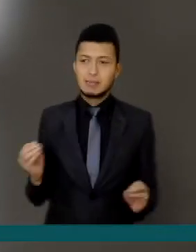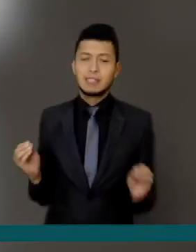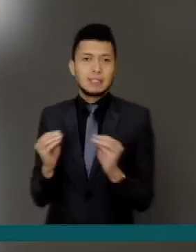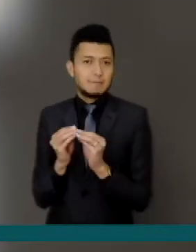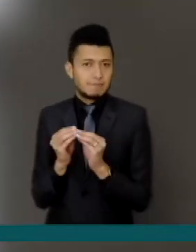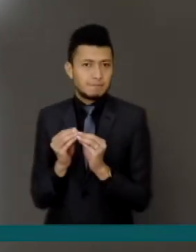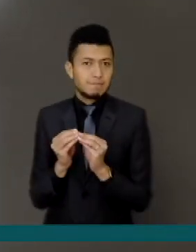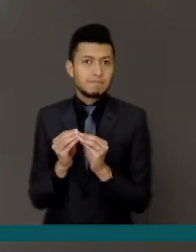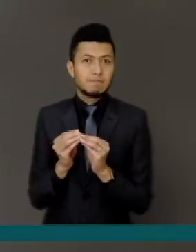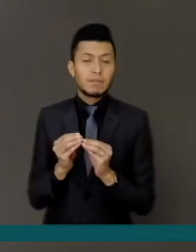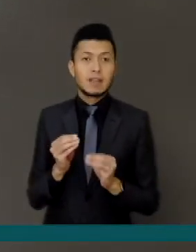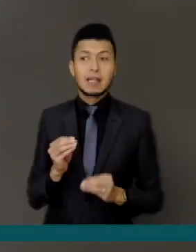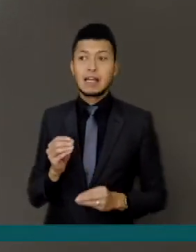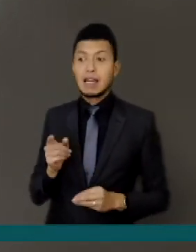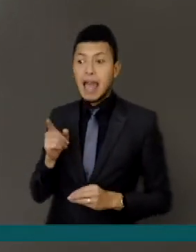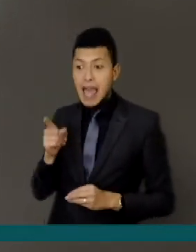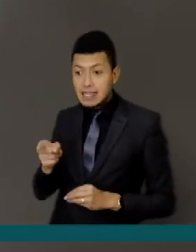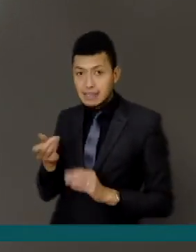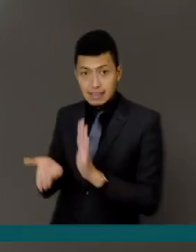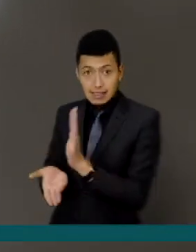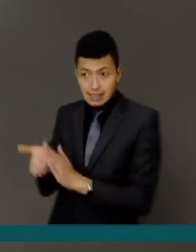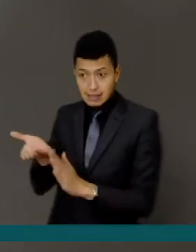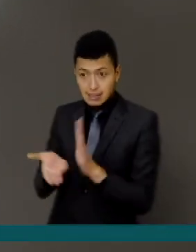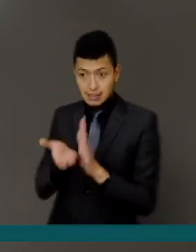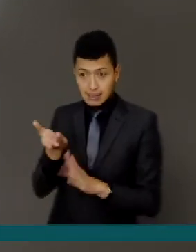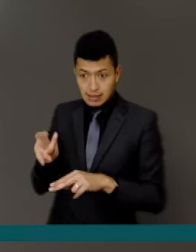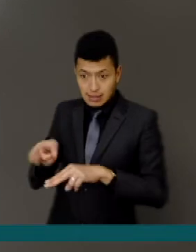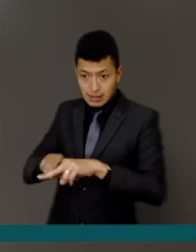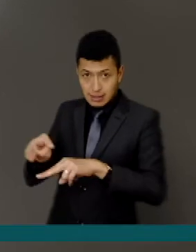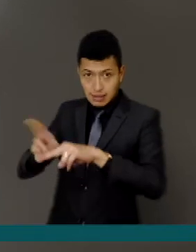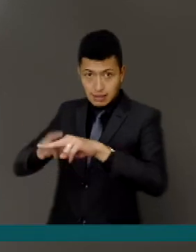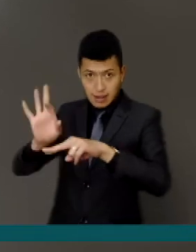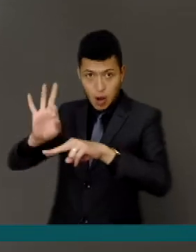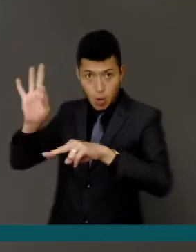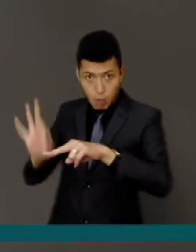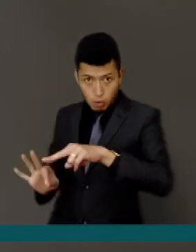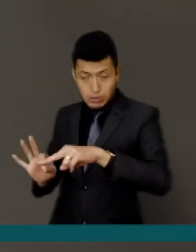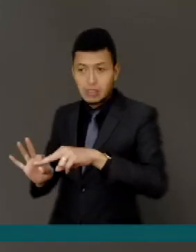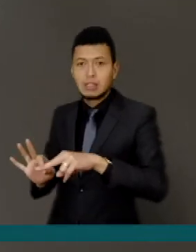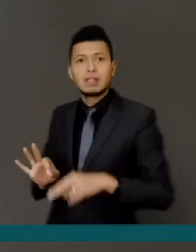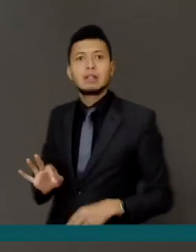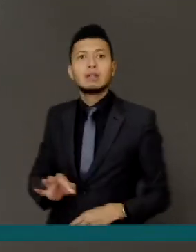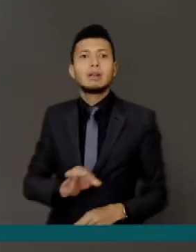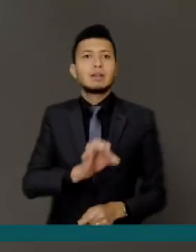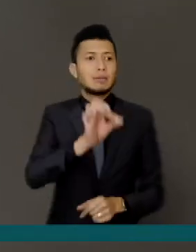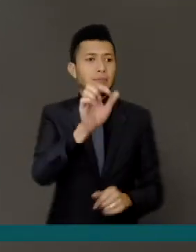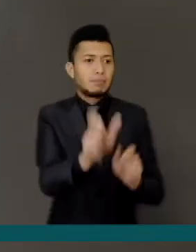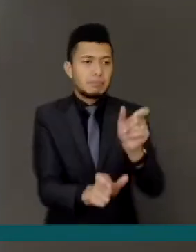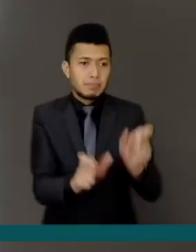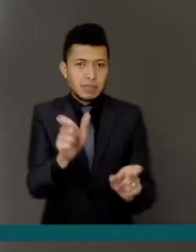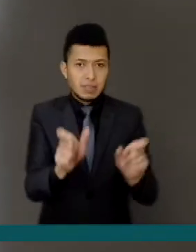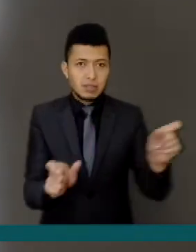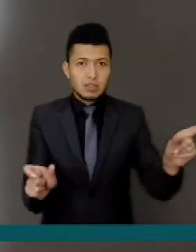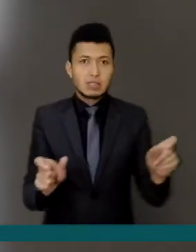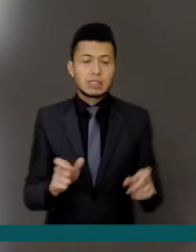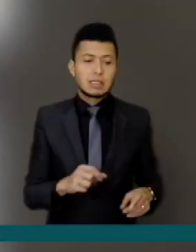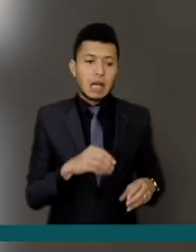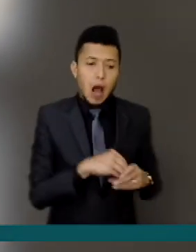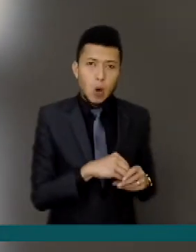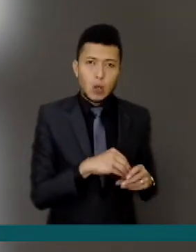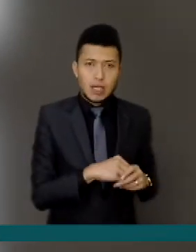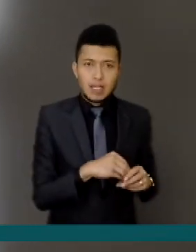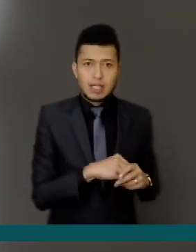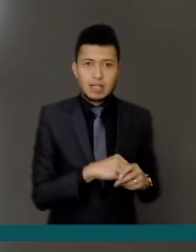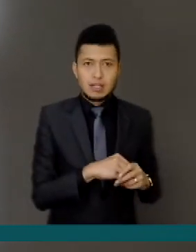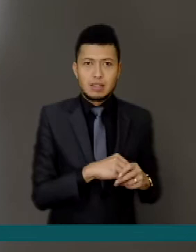Y esto lo que hace es que, al hacerse más altas las tasas de interés, la gente